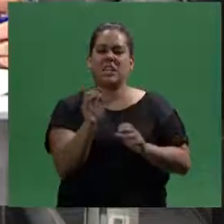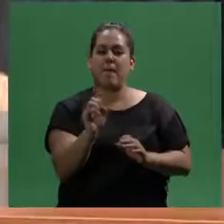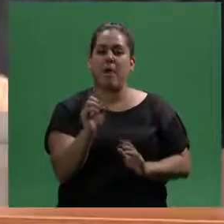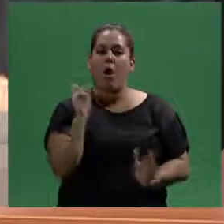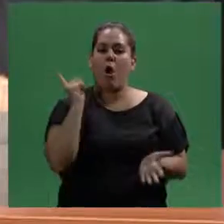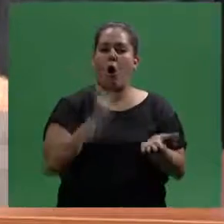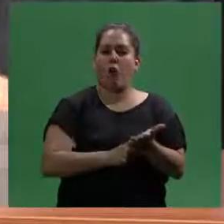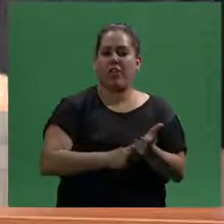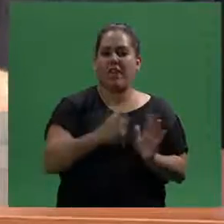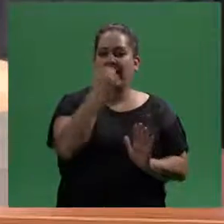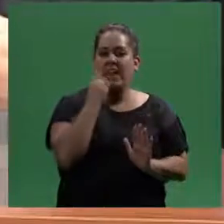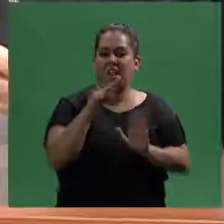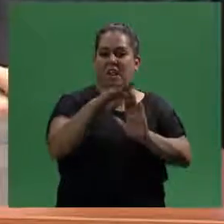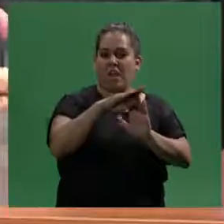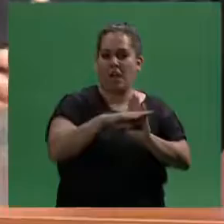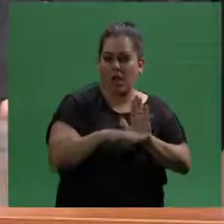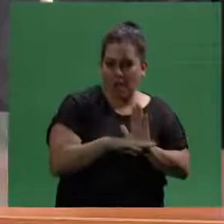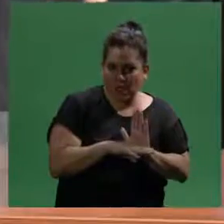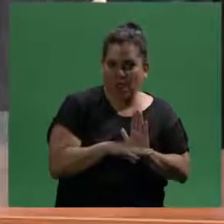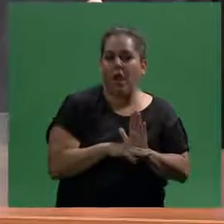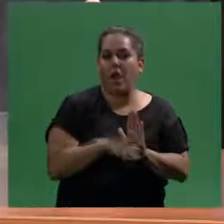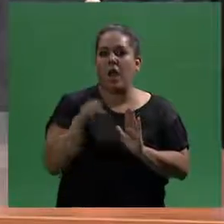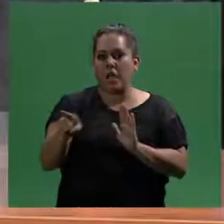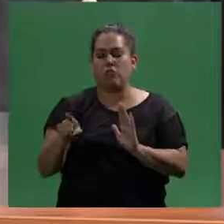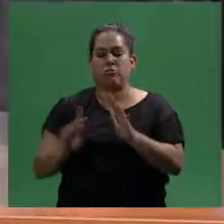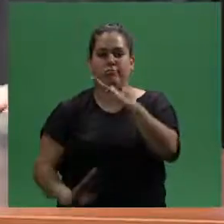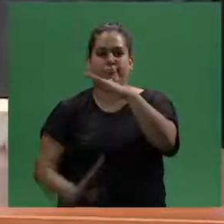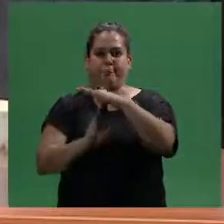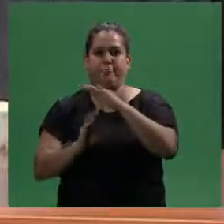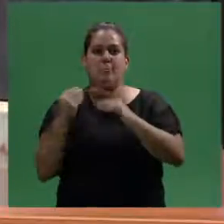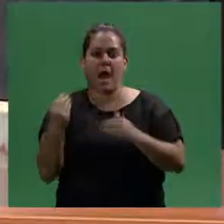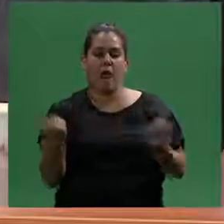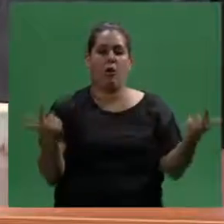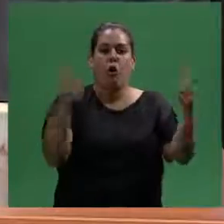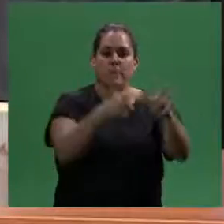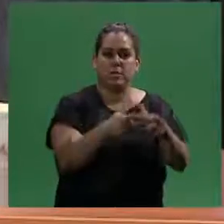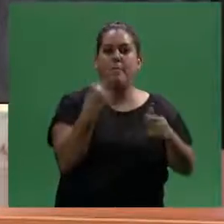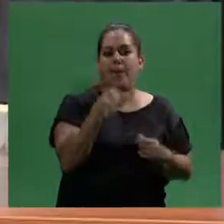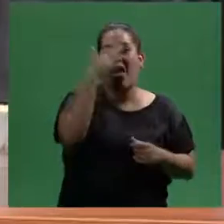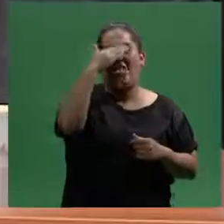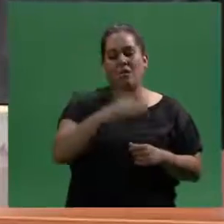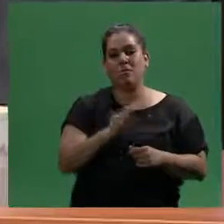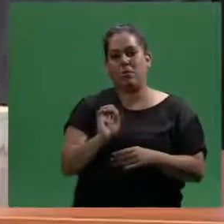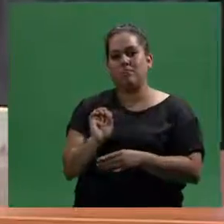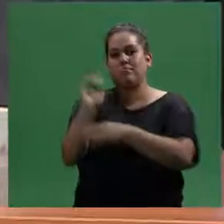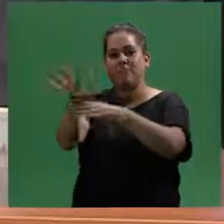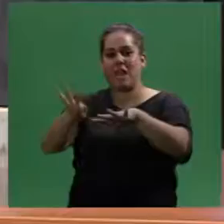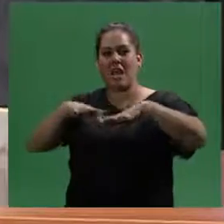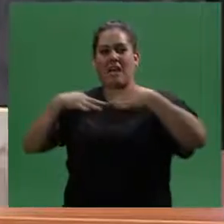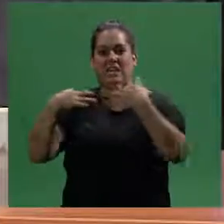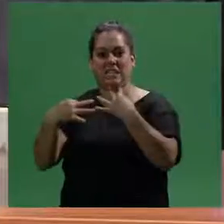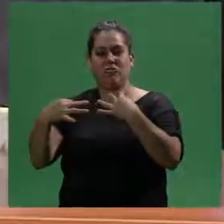el documento básico y esencial que generan las comisiones, que es el insumo que luego se trata